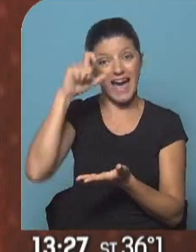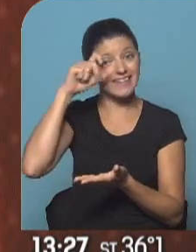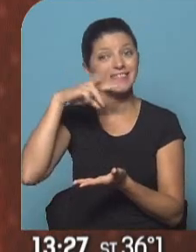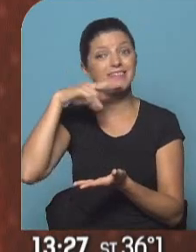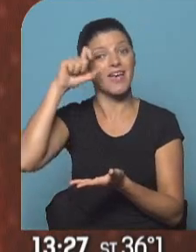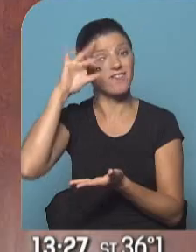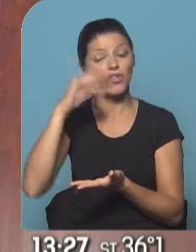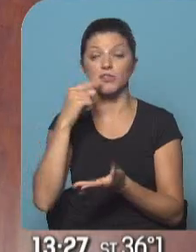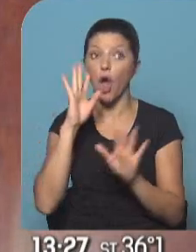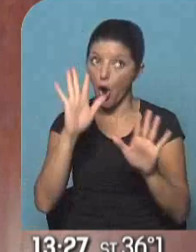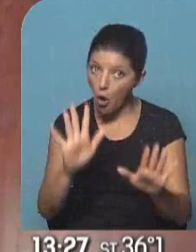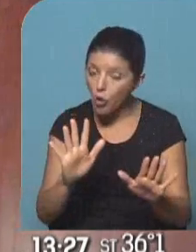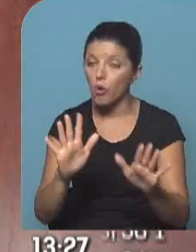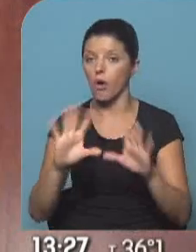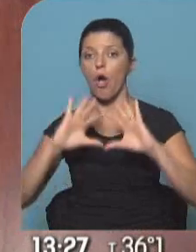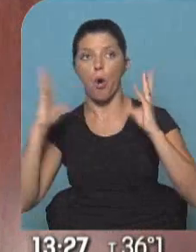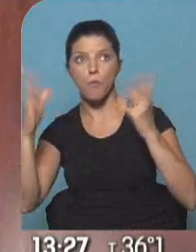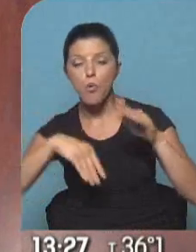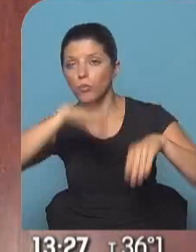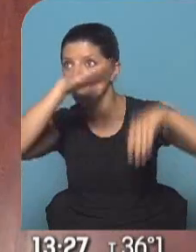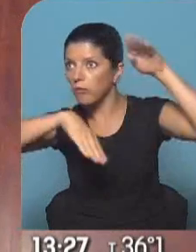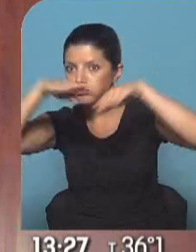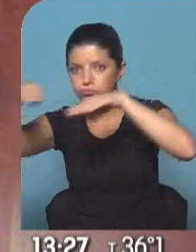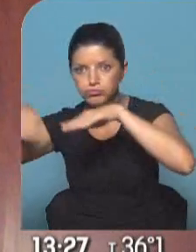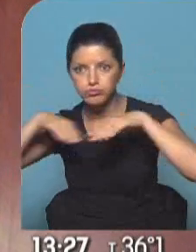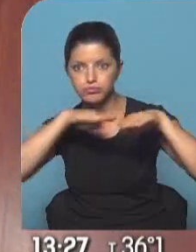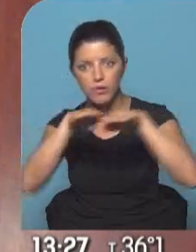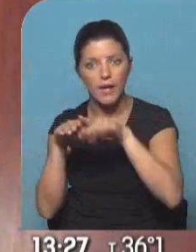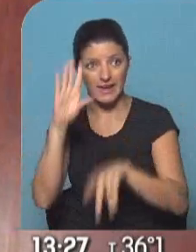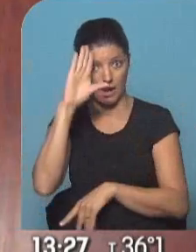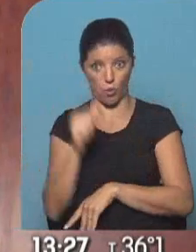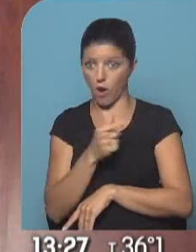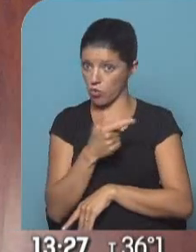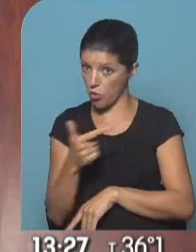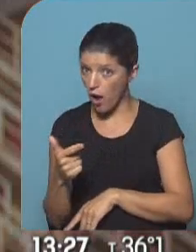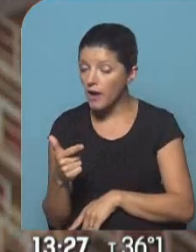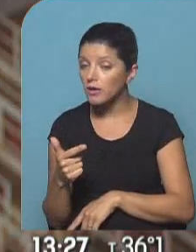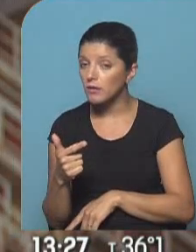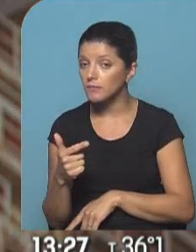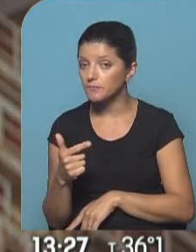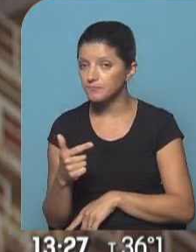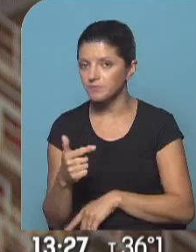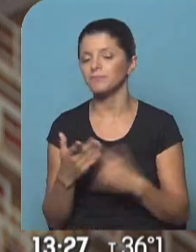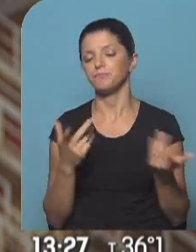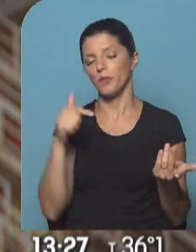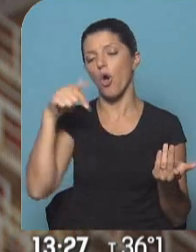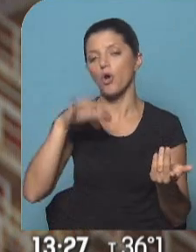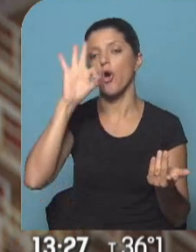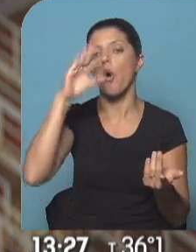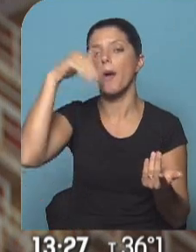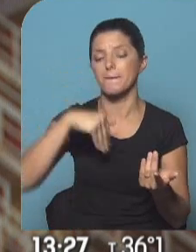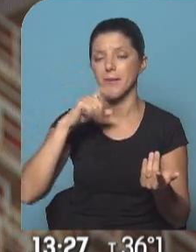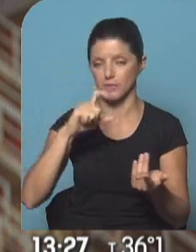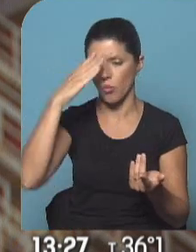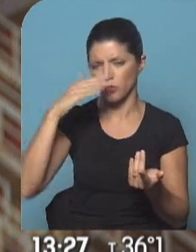mundo unilateral y no tener los jueces, que ese es el gran problema, uno de los grandes problemas que tiene aquí la OMC en estos